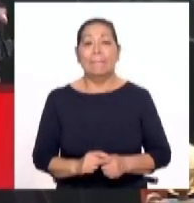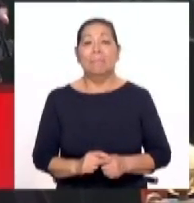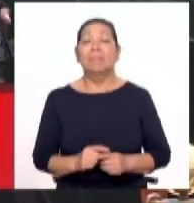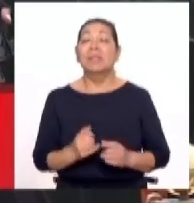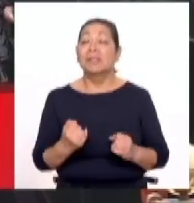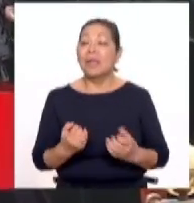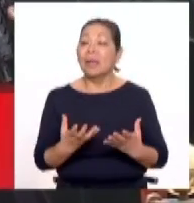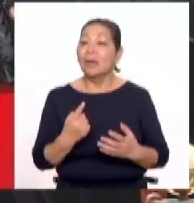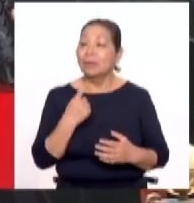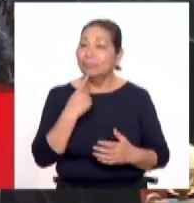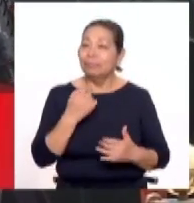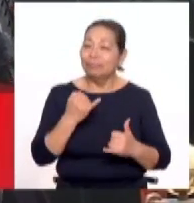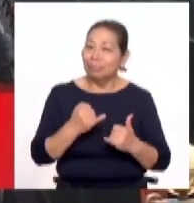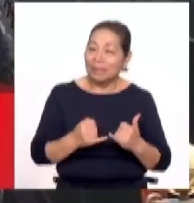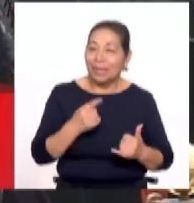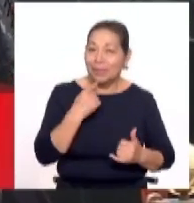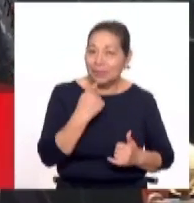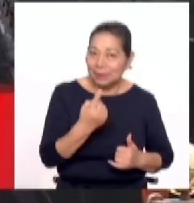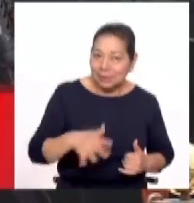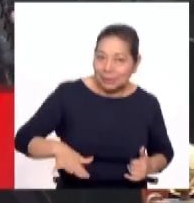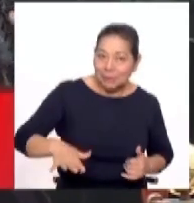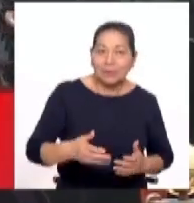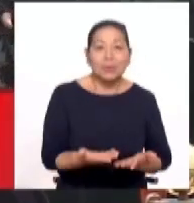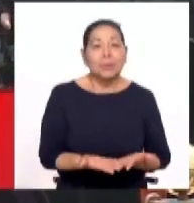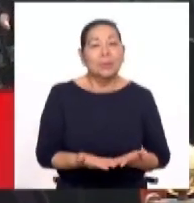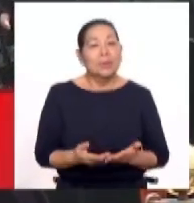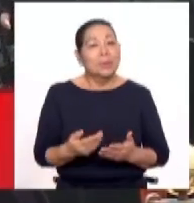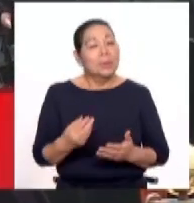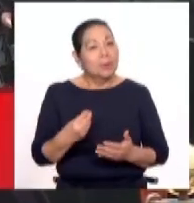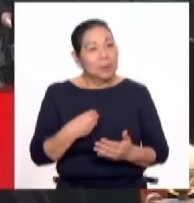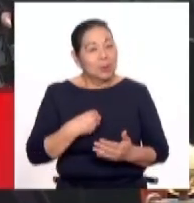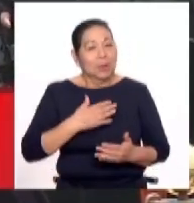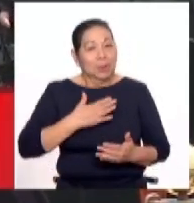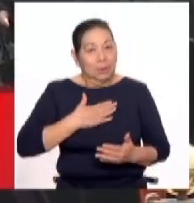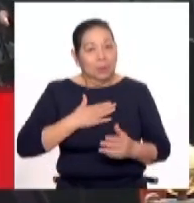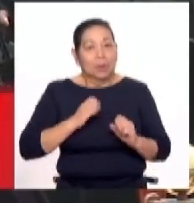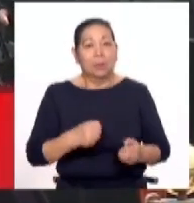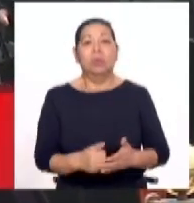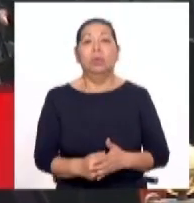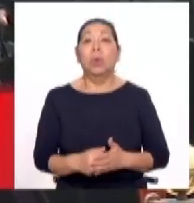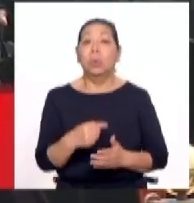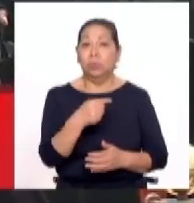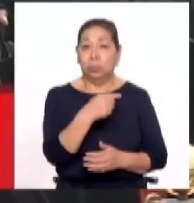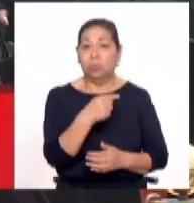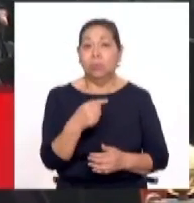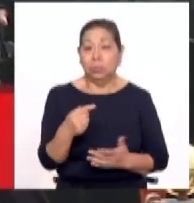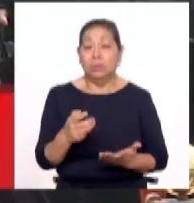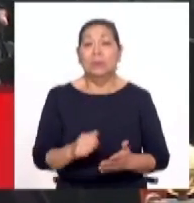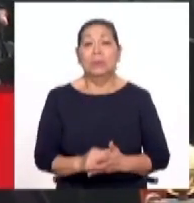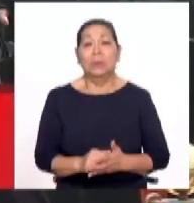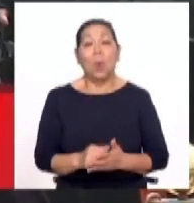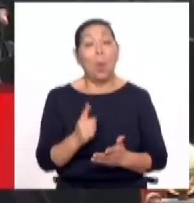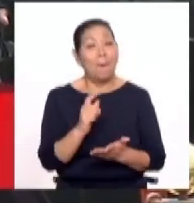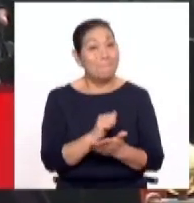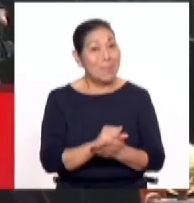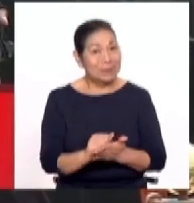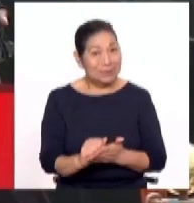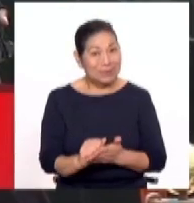Por último, sea ministro un día, una semana, un